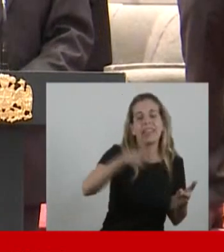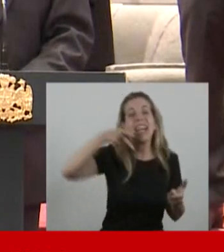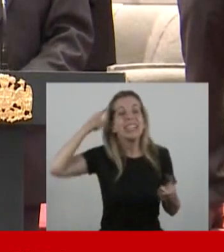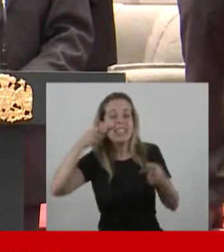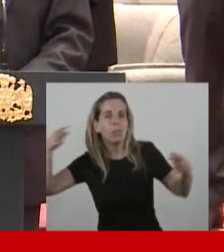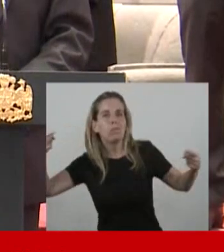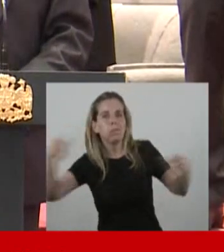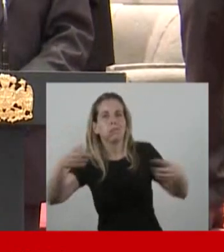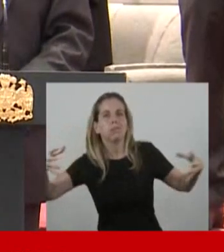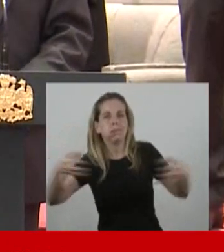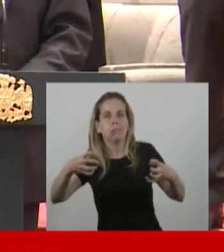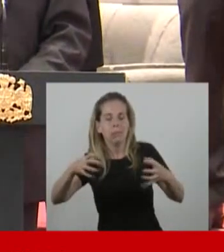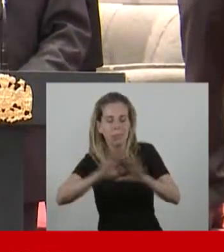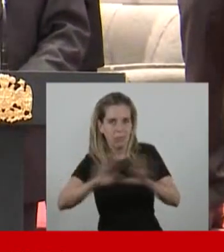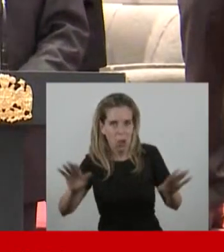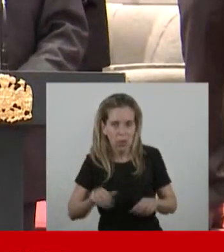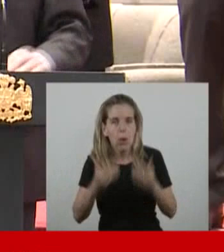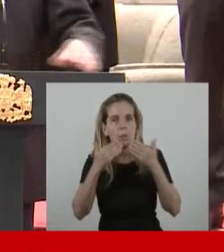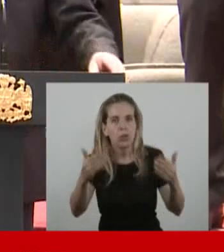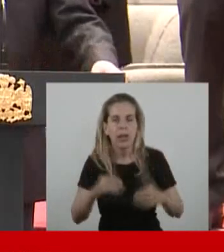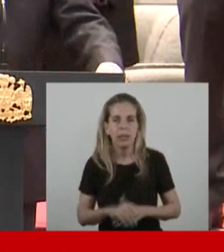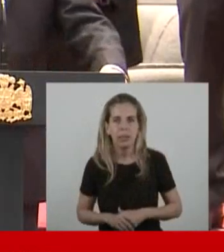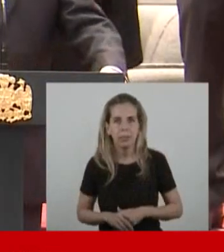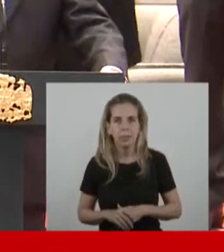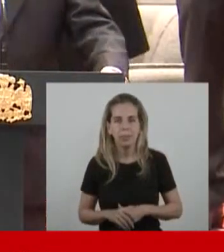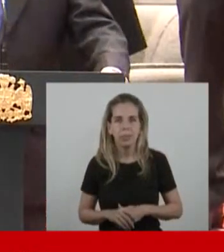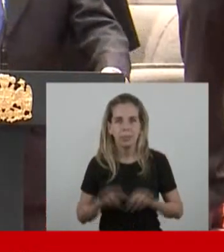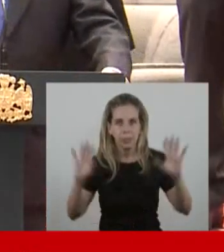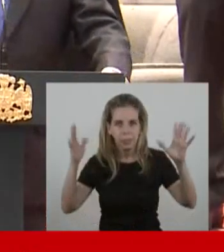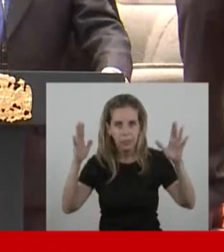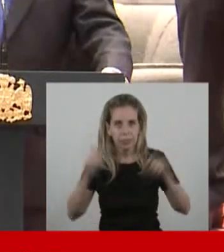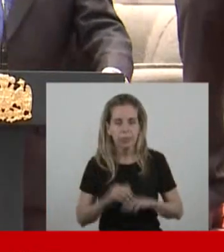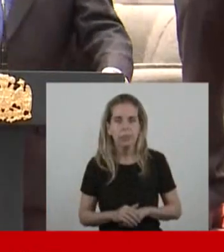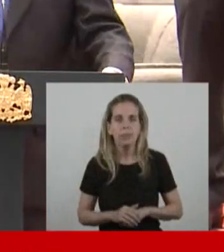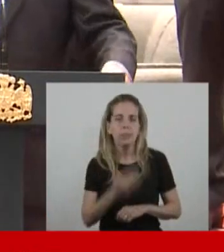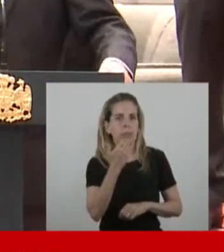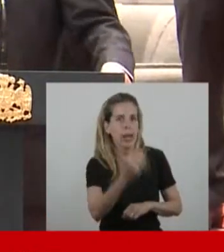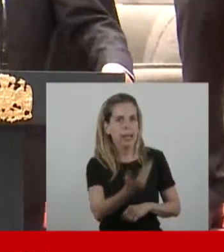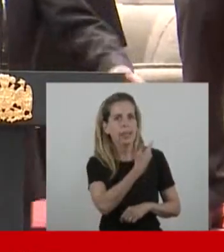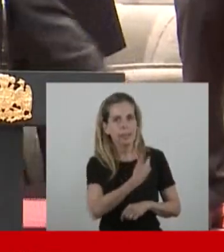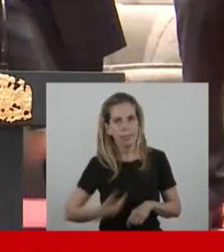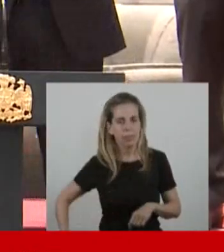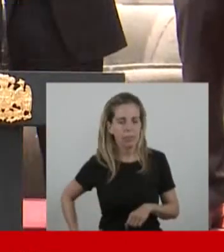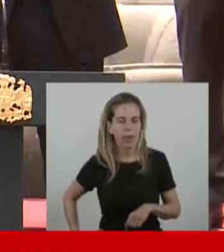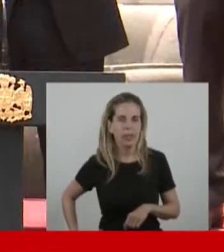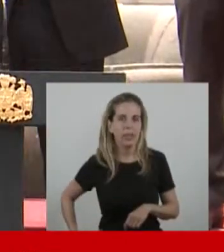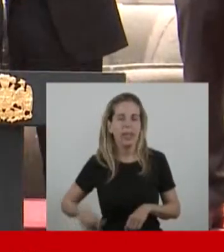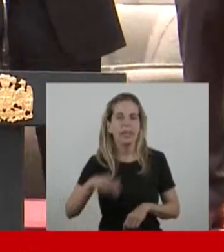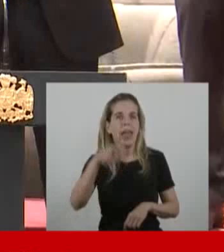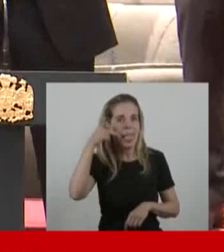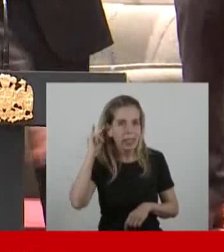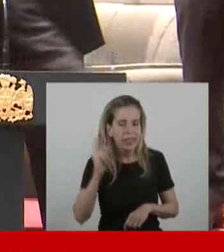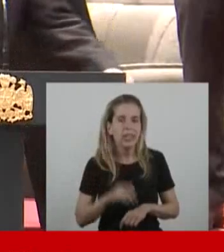los pies de este Cristo Redentor. Muchas gracias. Agradecemos las palabras de Su Excelencia el Presidente de la